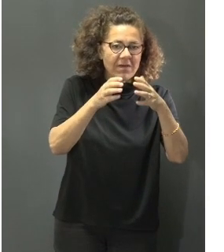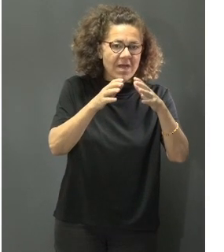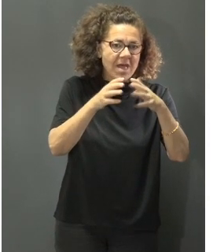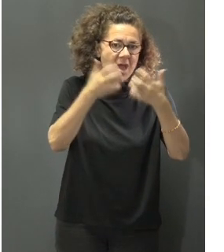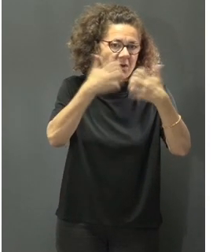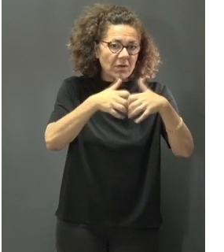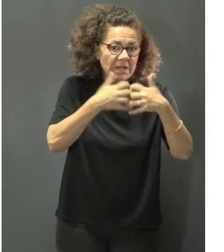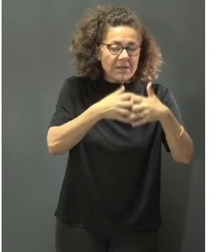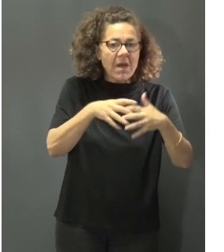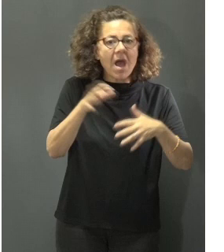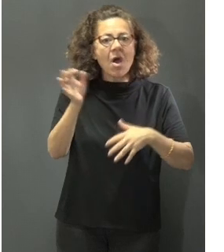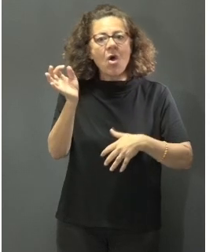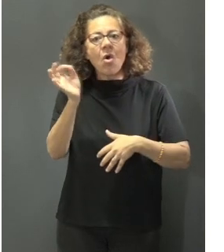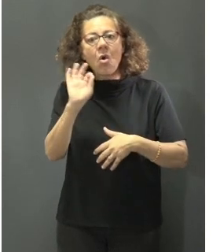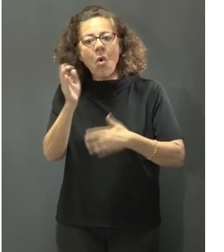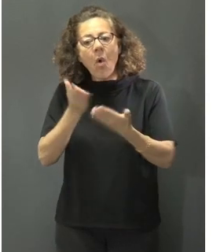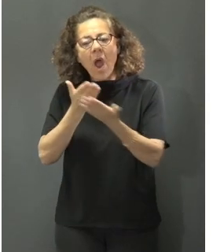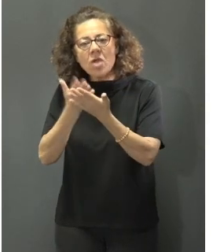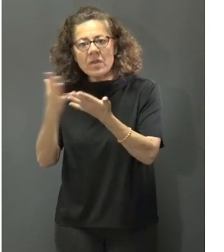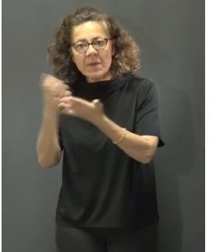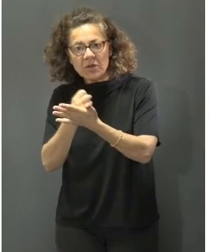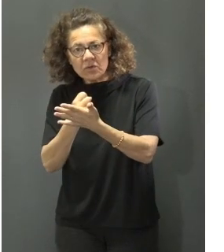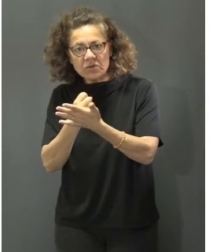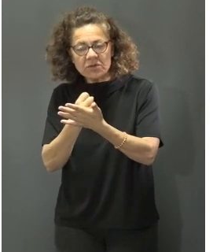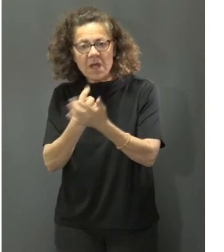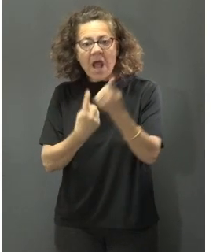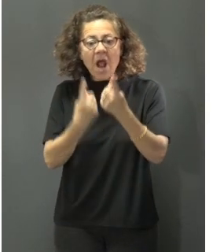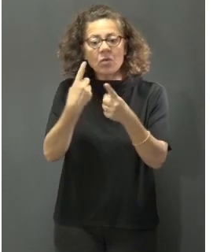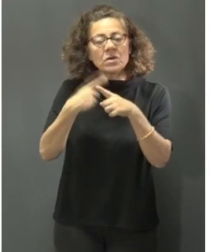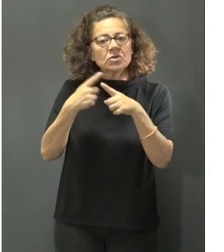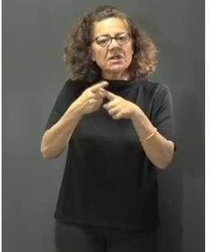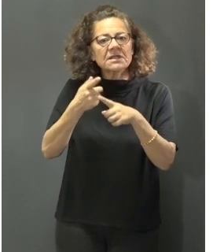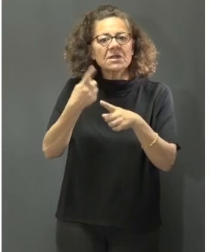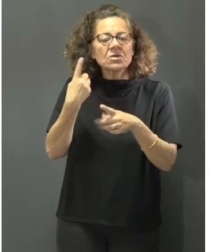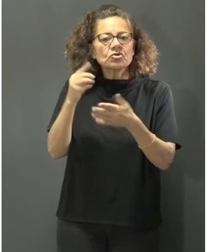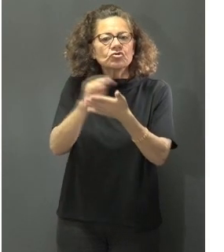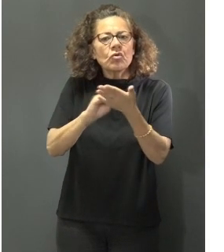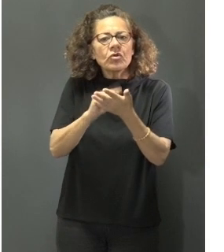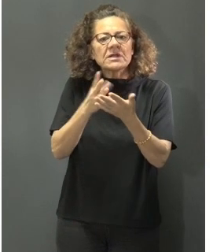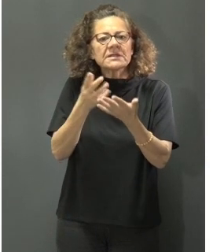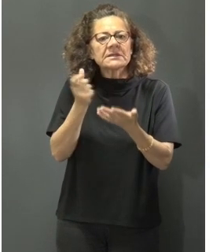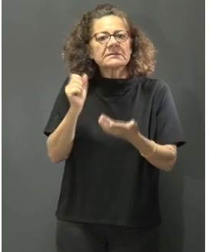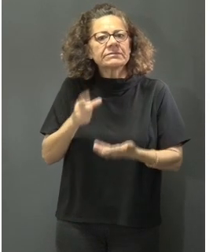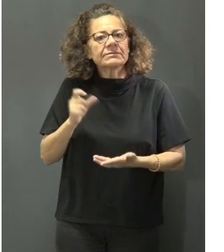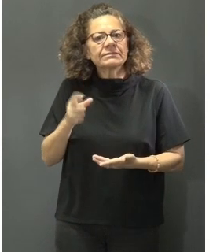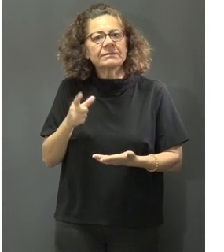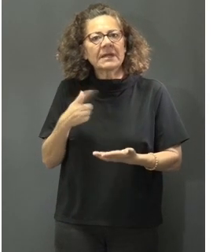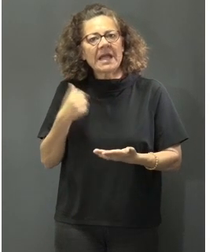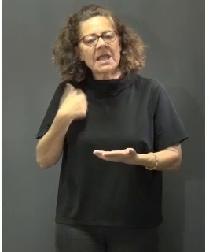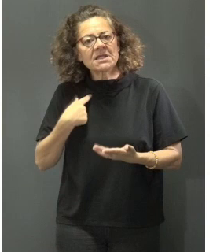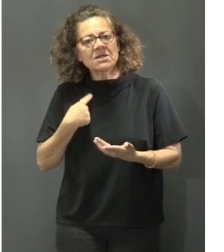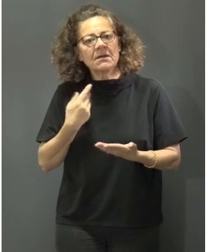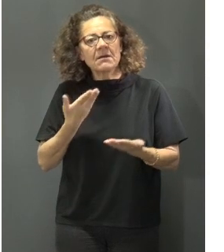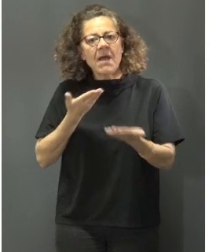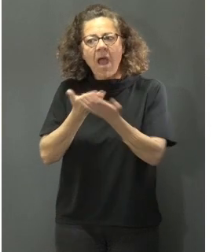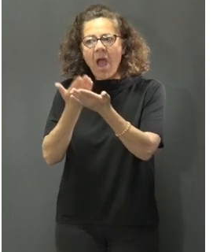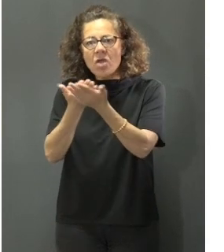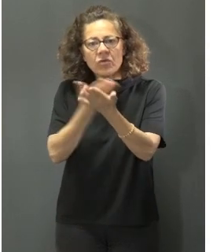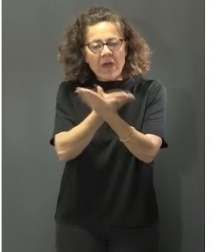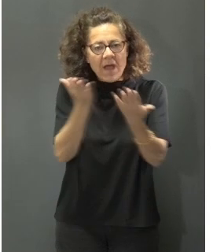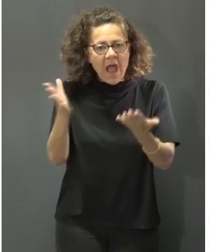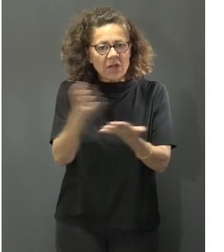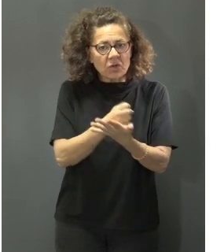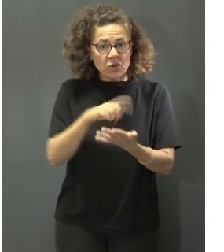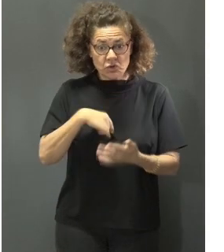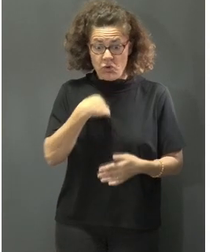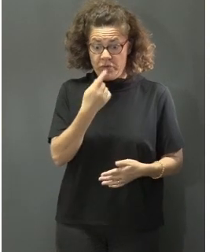por accesibilidad cognitiva y hay soluciones que ya son tan comunes que empiezan a ser diseño para todos. Lo digo en